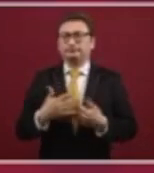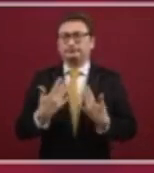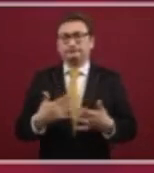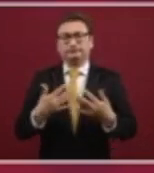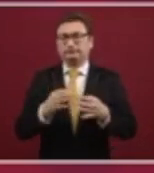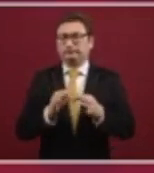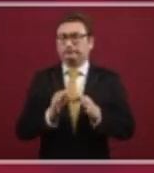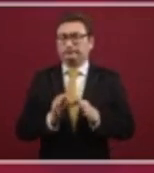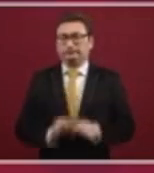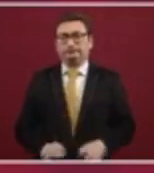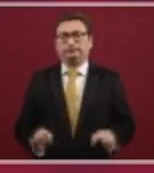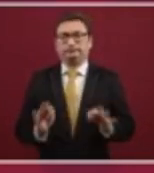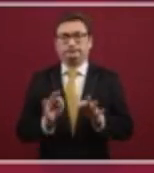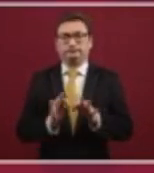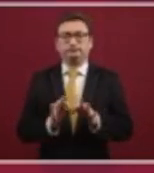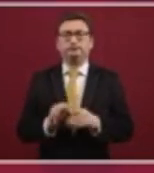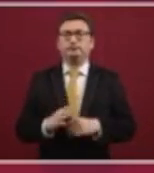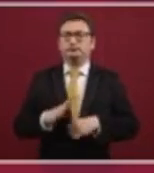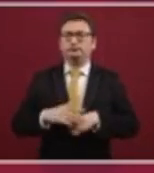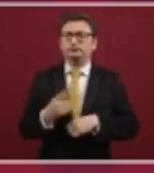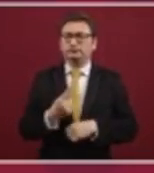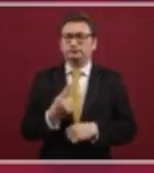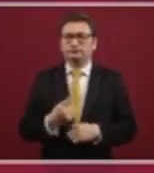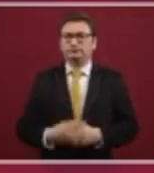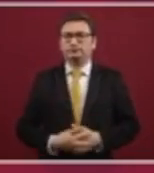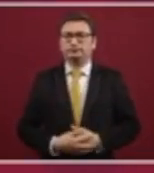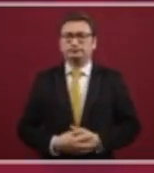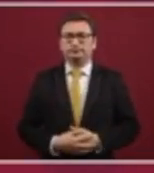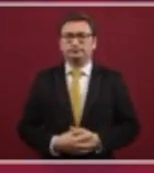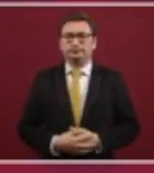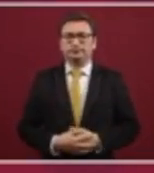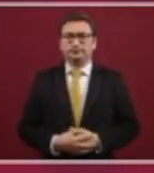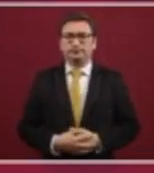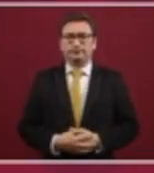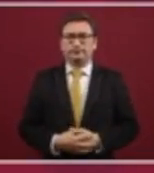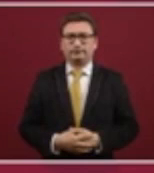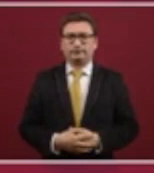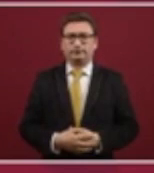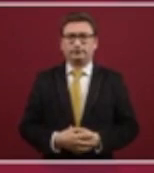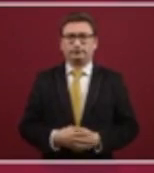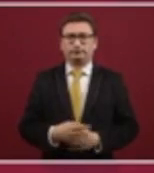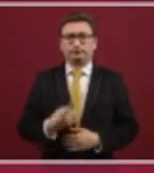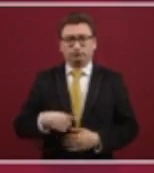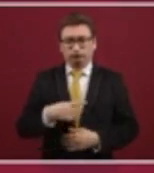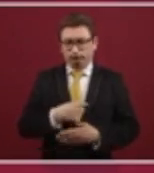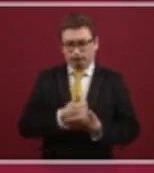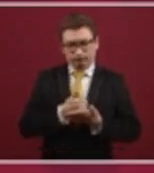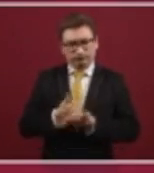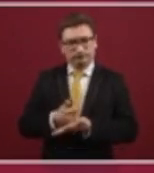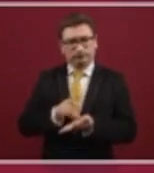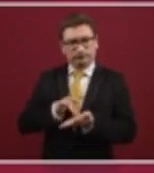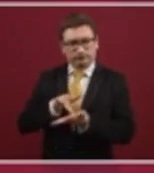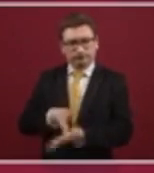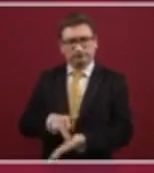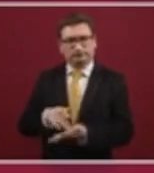trascendente porque es una manera distinta de